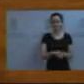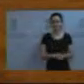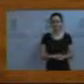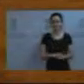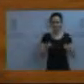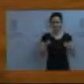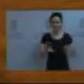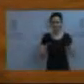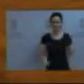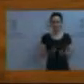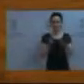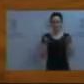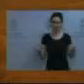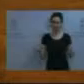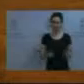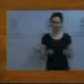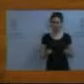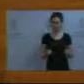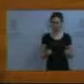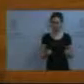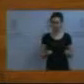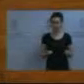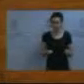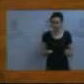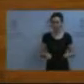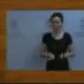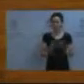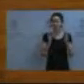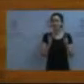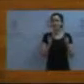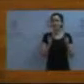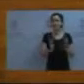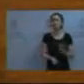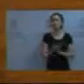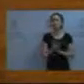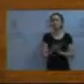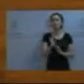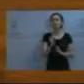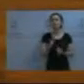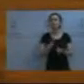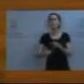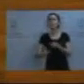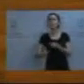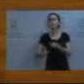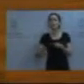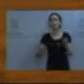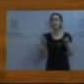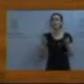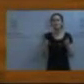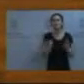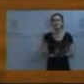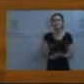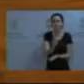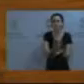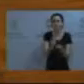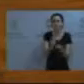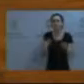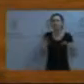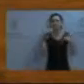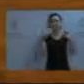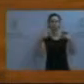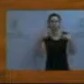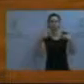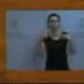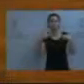campaña publicitaria y lo que menos les importa a ustedes es la producción o distribución. Solo buscan esto, la gresca, la bronca, la renta política. Primero